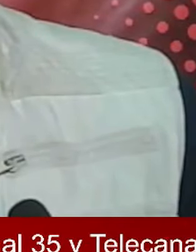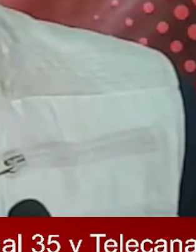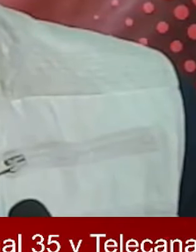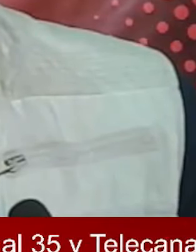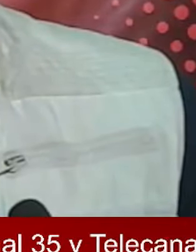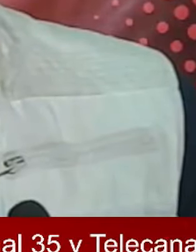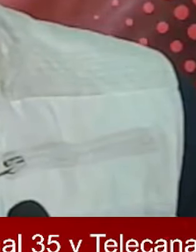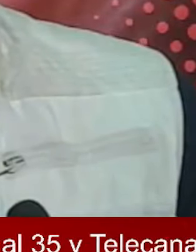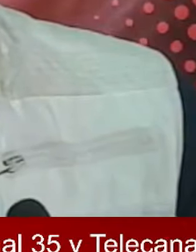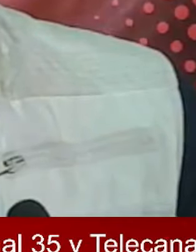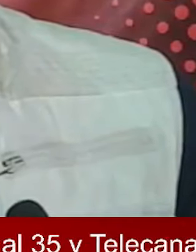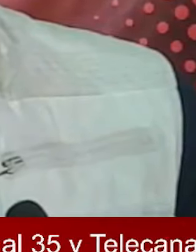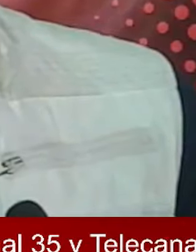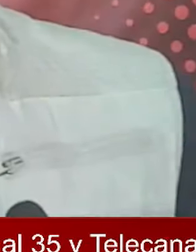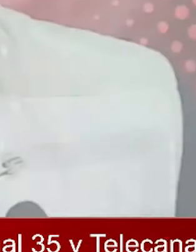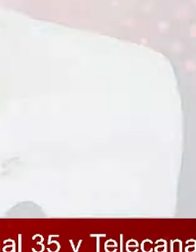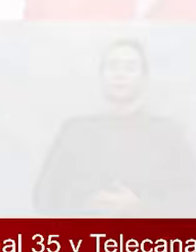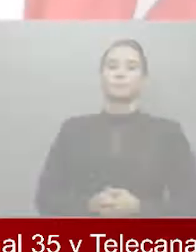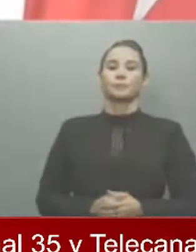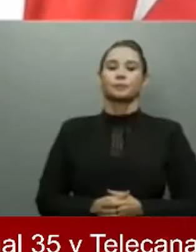relación a este tema.